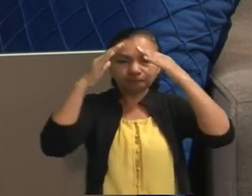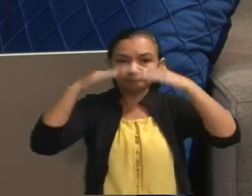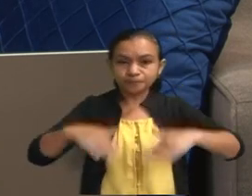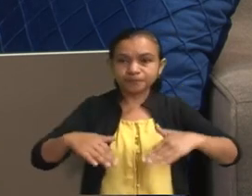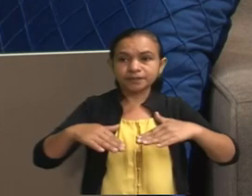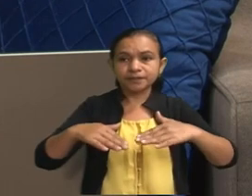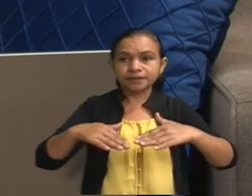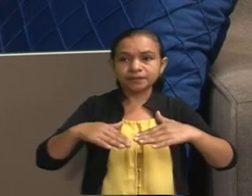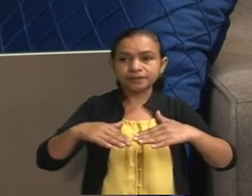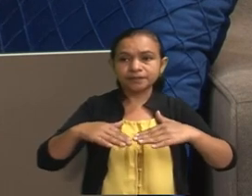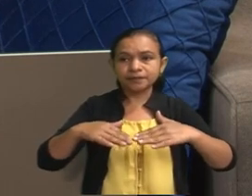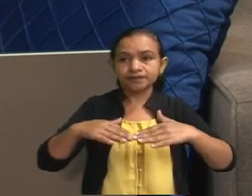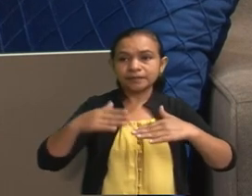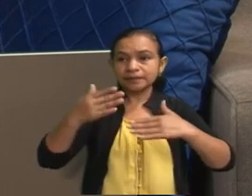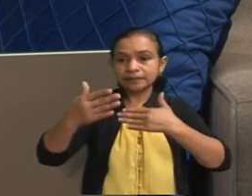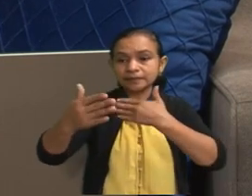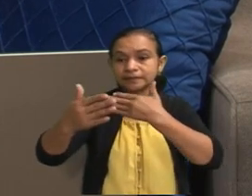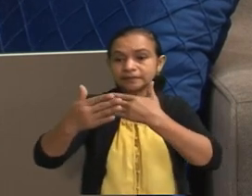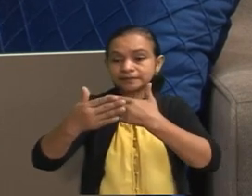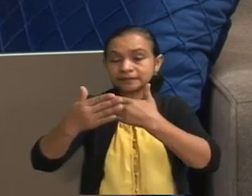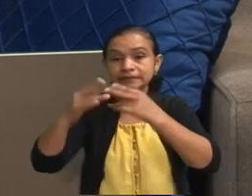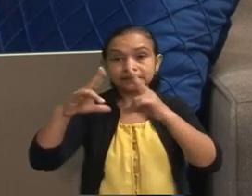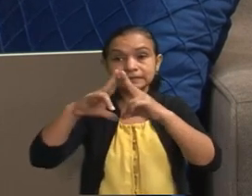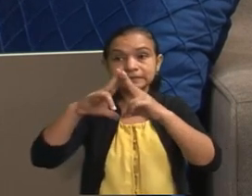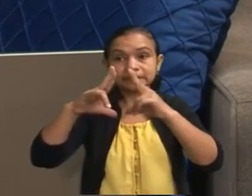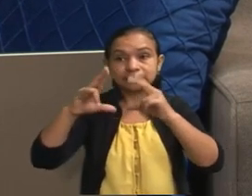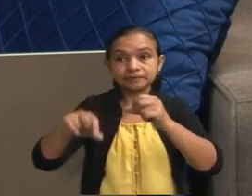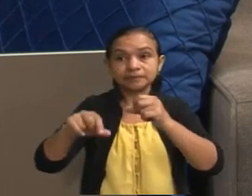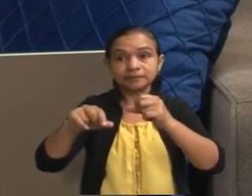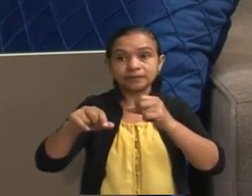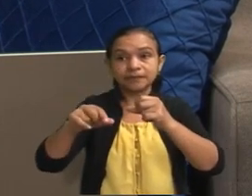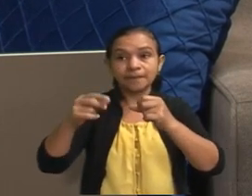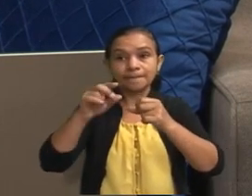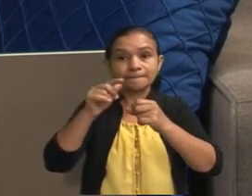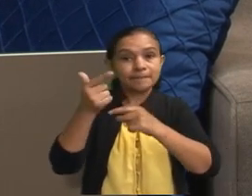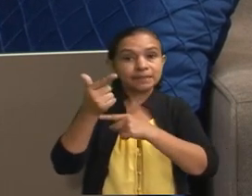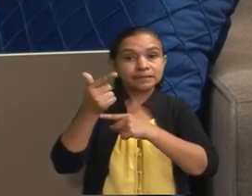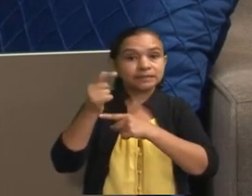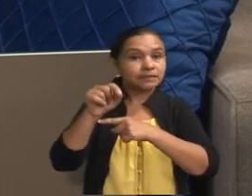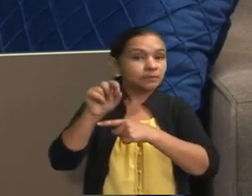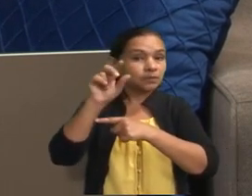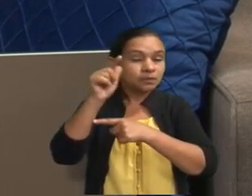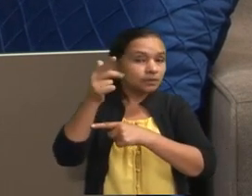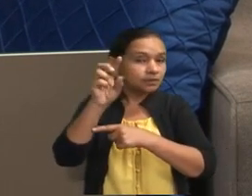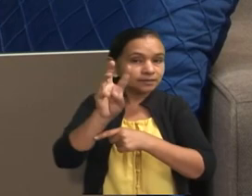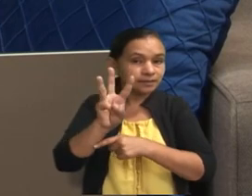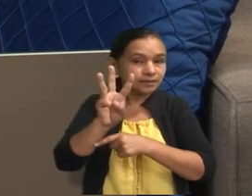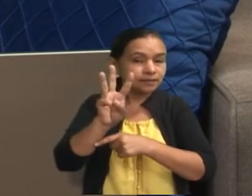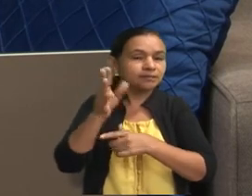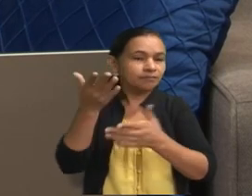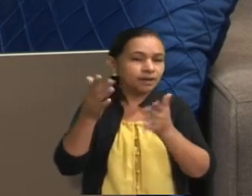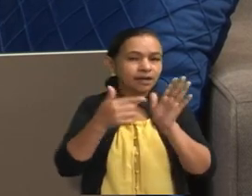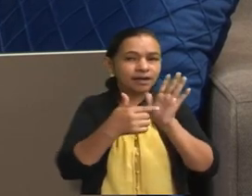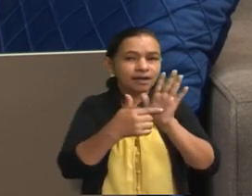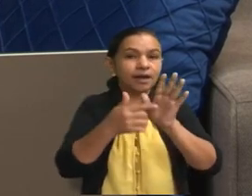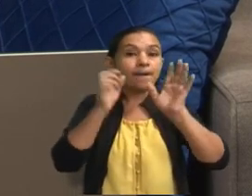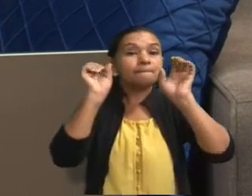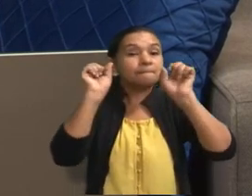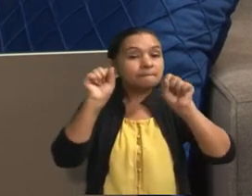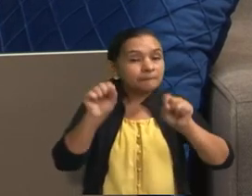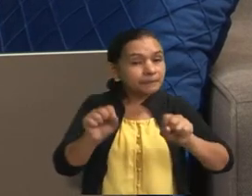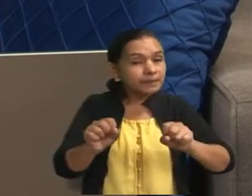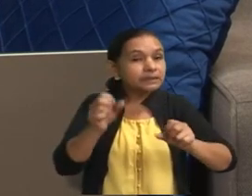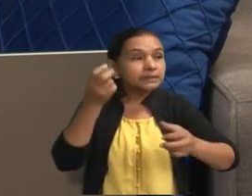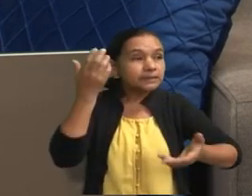en frente a la costa del Pacífico de Nicaragua con magnitud 7.3 o algo, posiblemente va a haber un